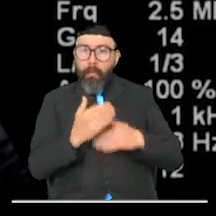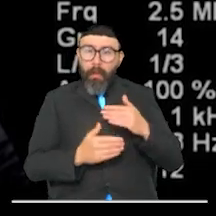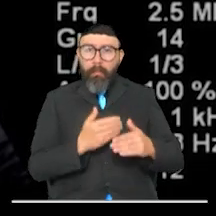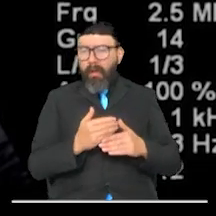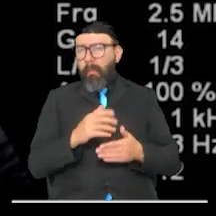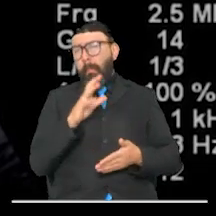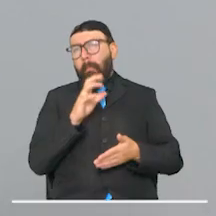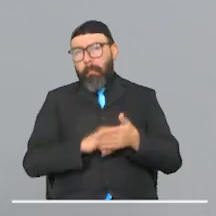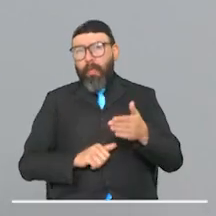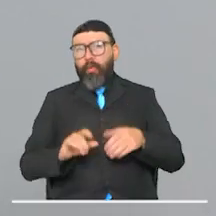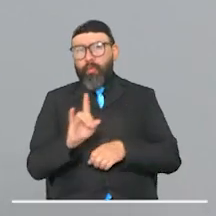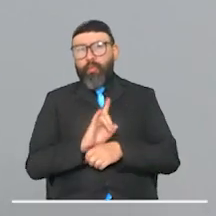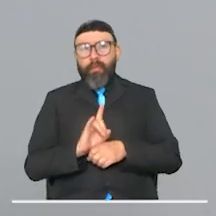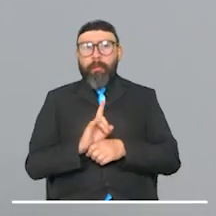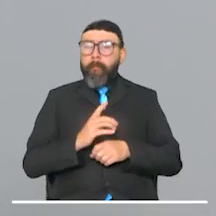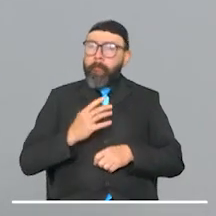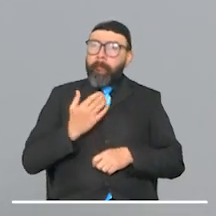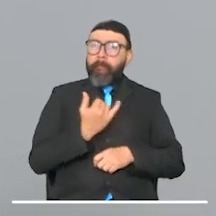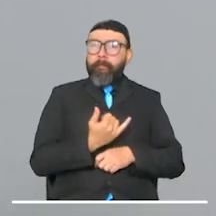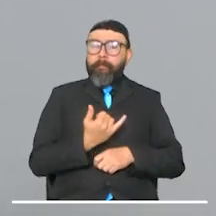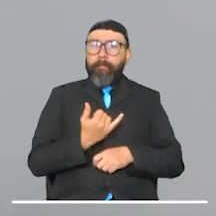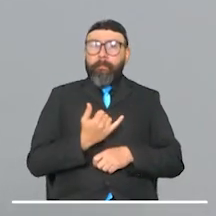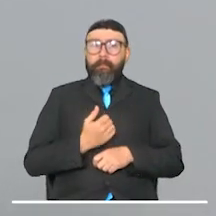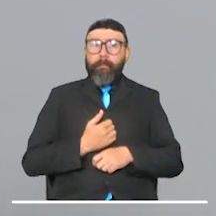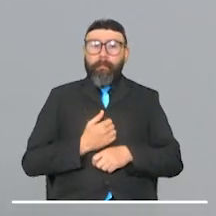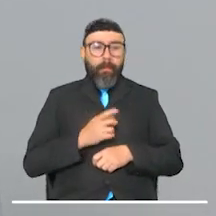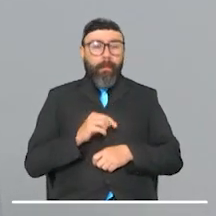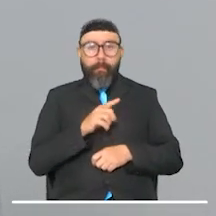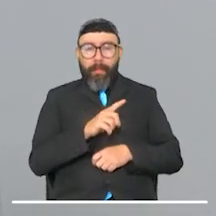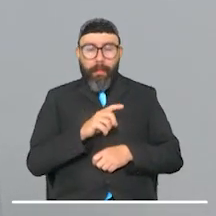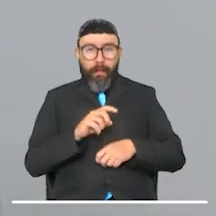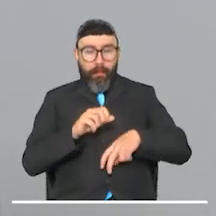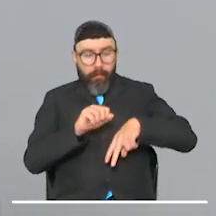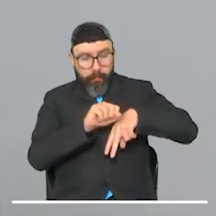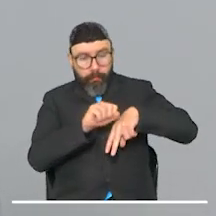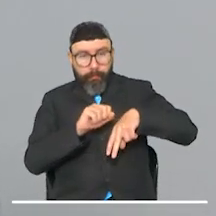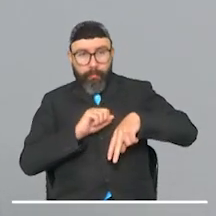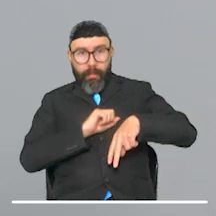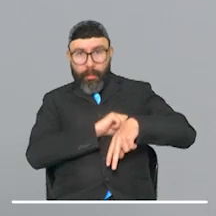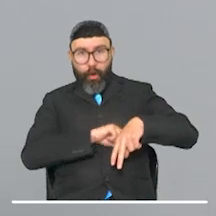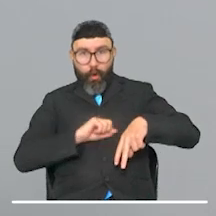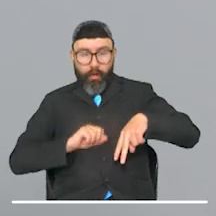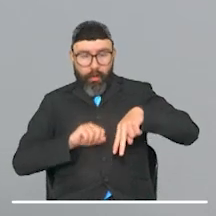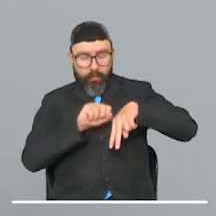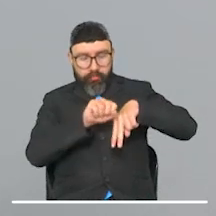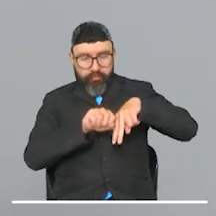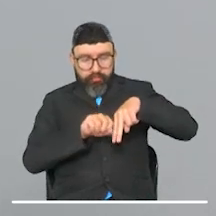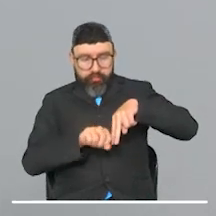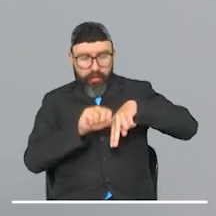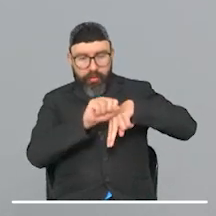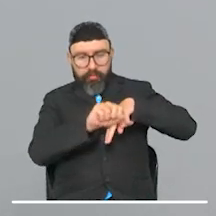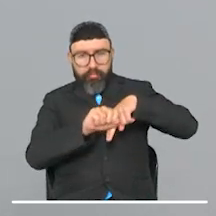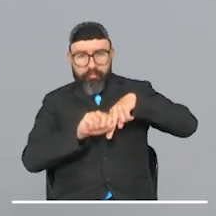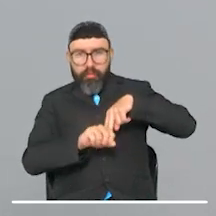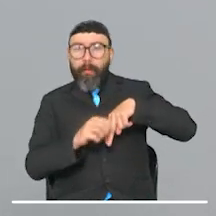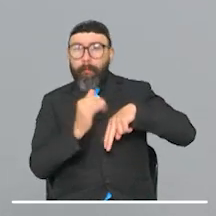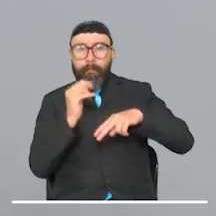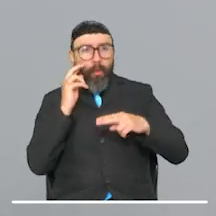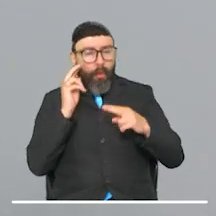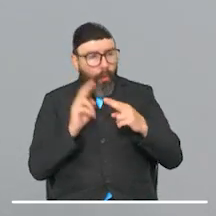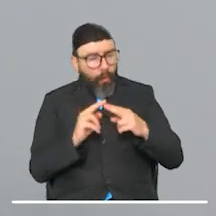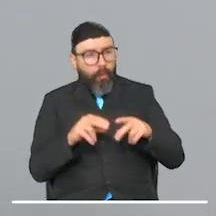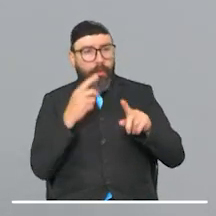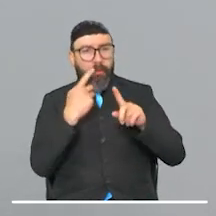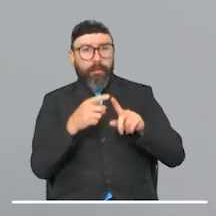usados y la ecografía ha venido a sustituir todos esos procesos invasivos que eran Lamentablemente